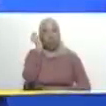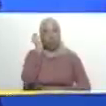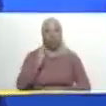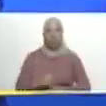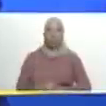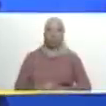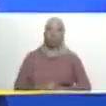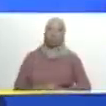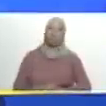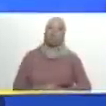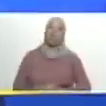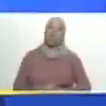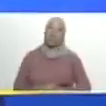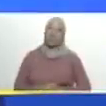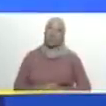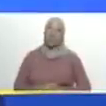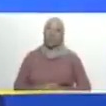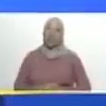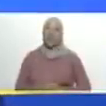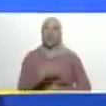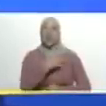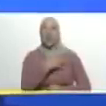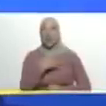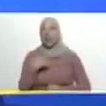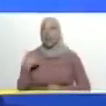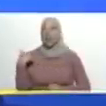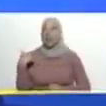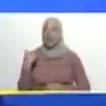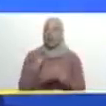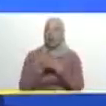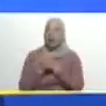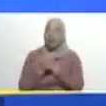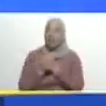Querida primera ministra de Barbados,